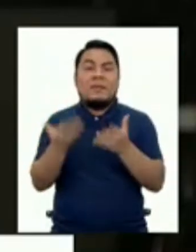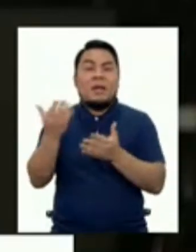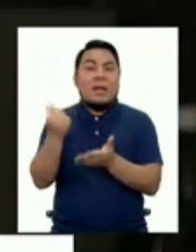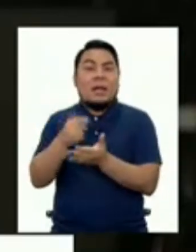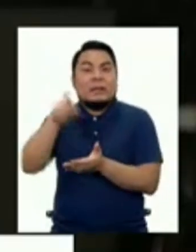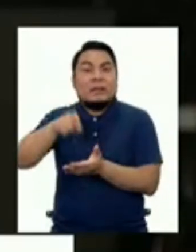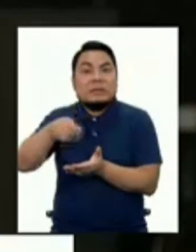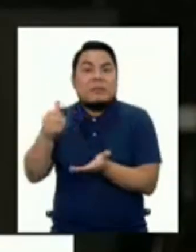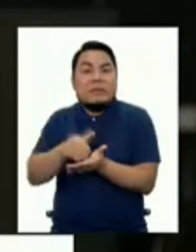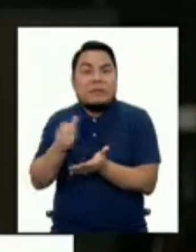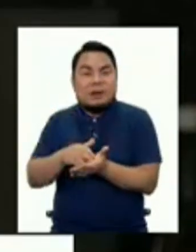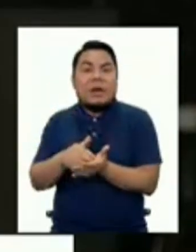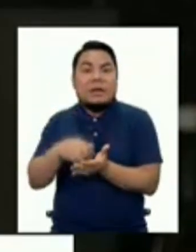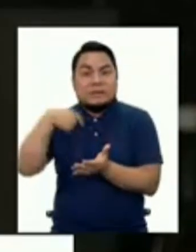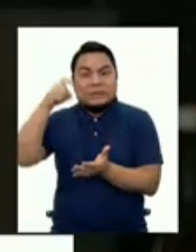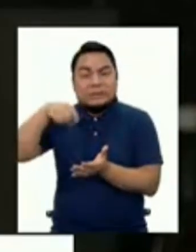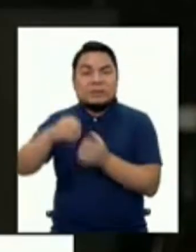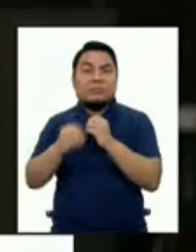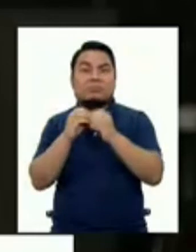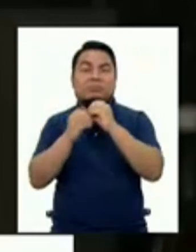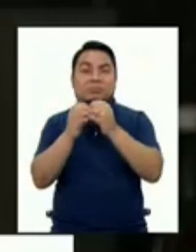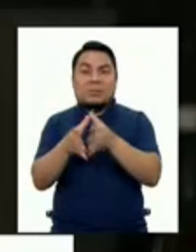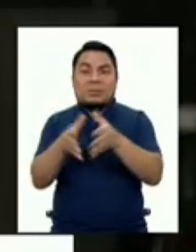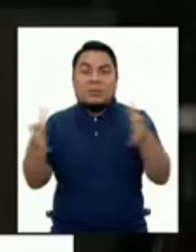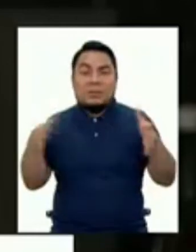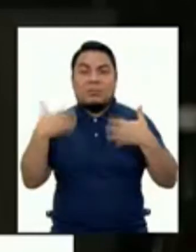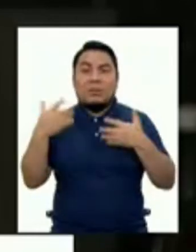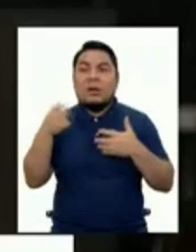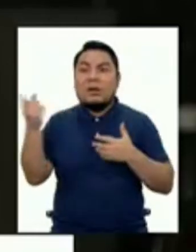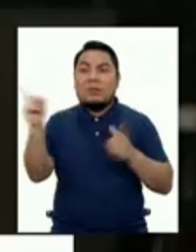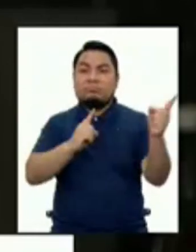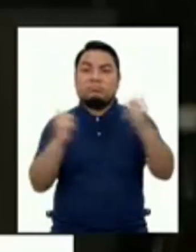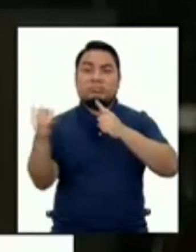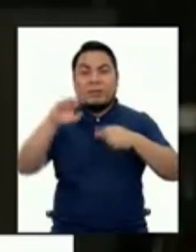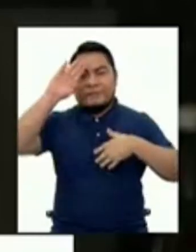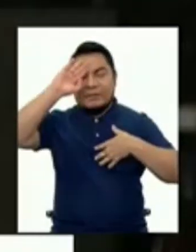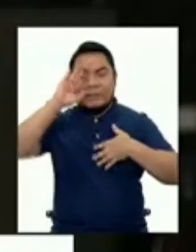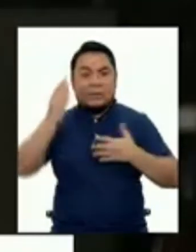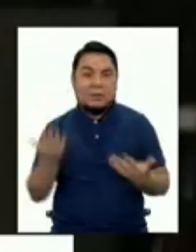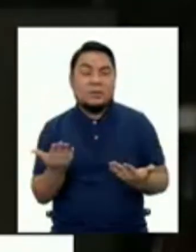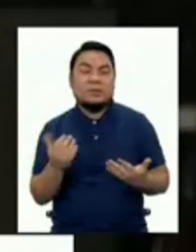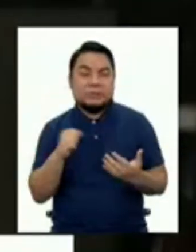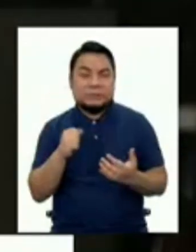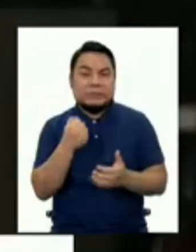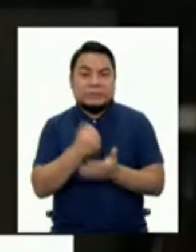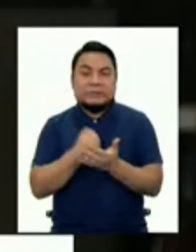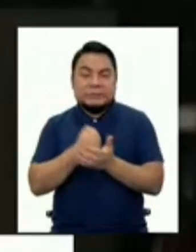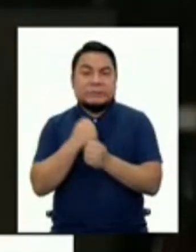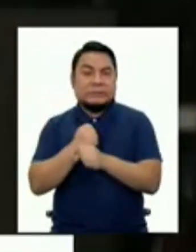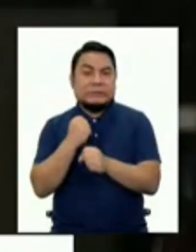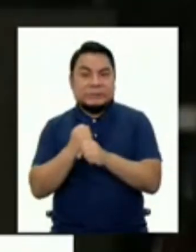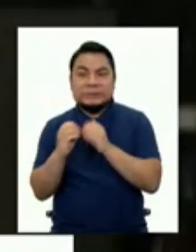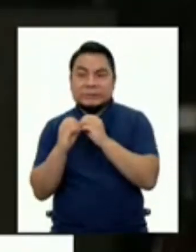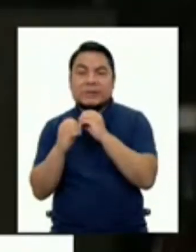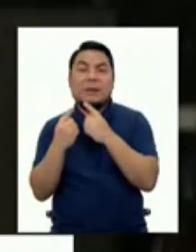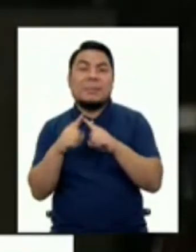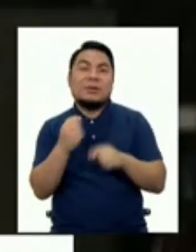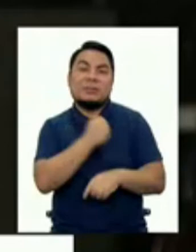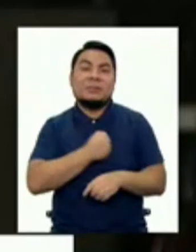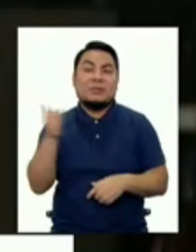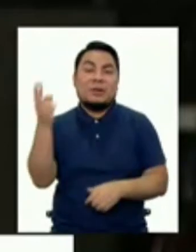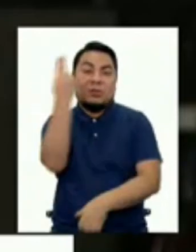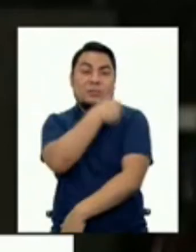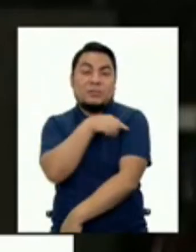y necesitar una infraestructura para poder responder a la misma. Lamentablemente, el Hospital